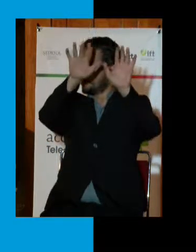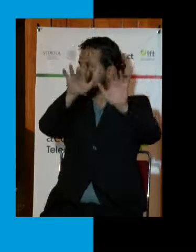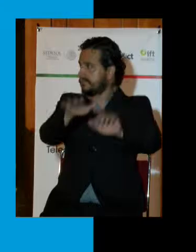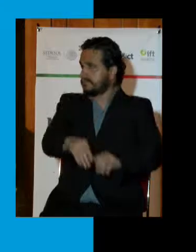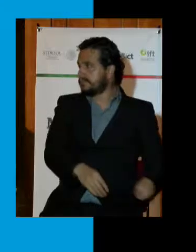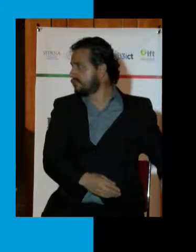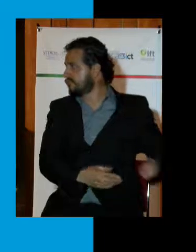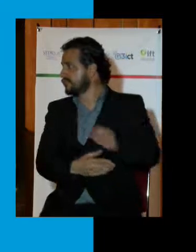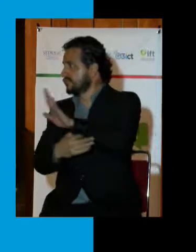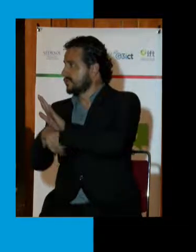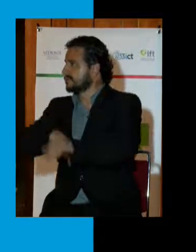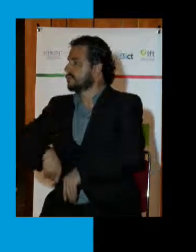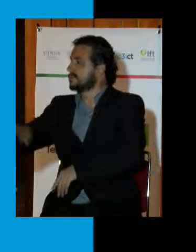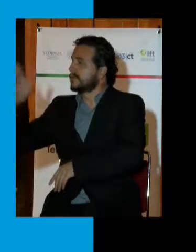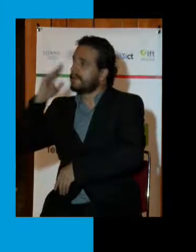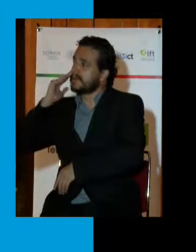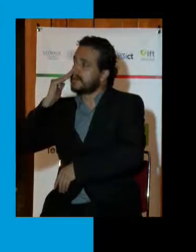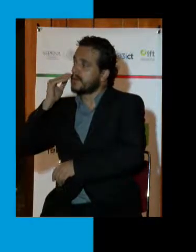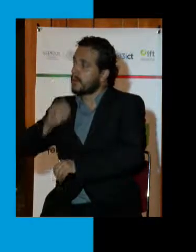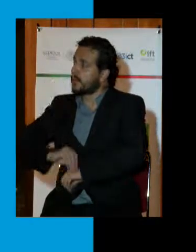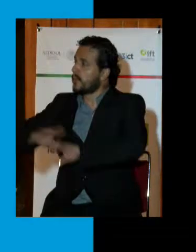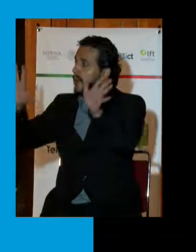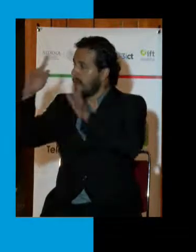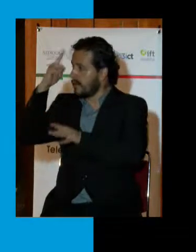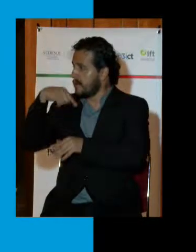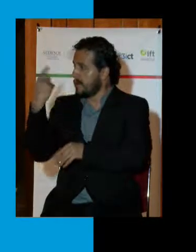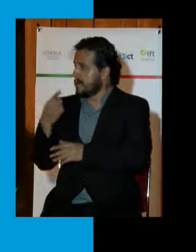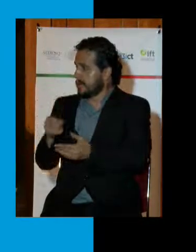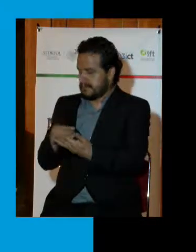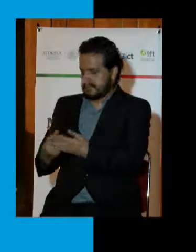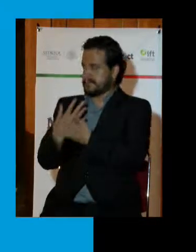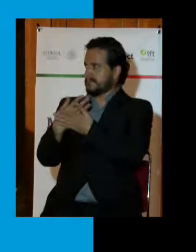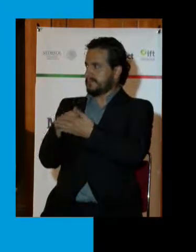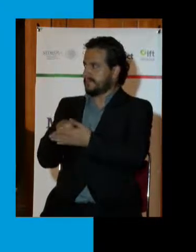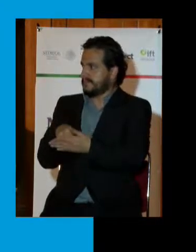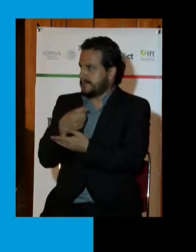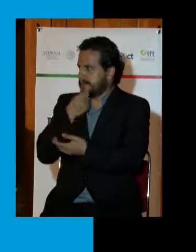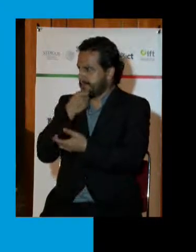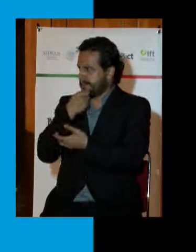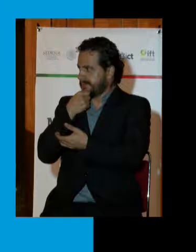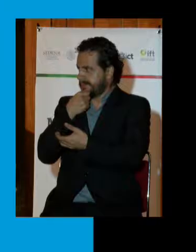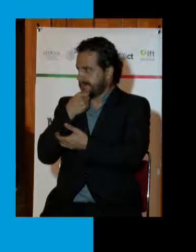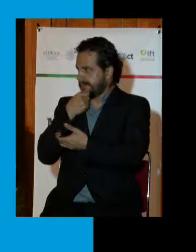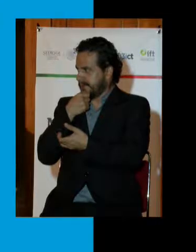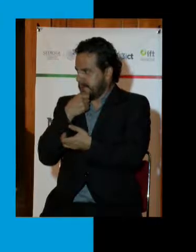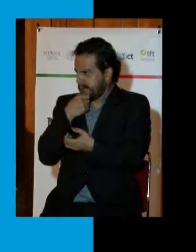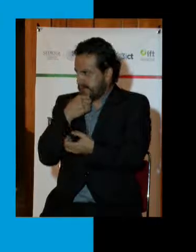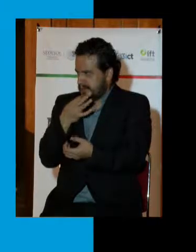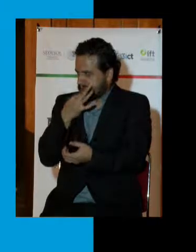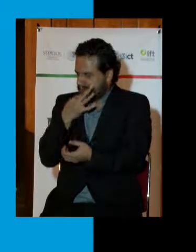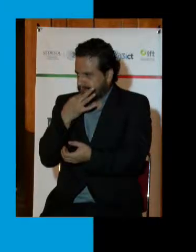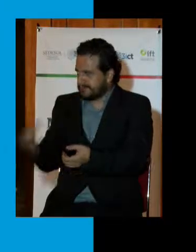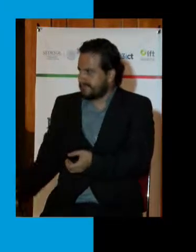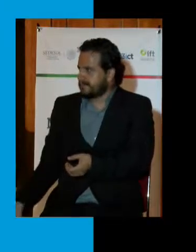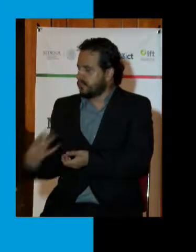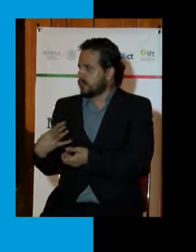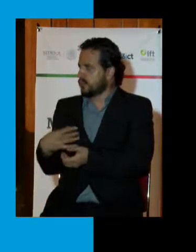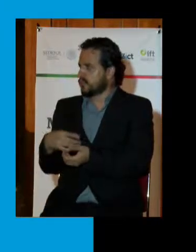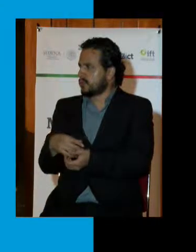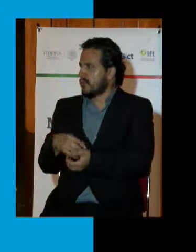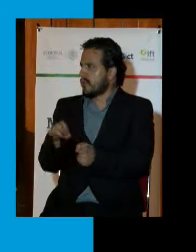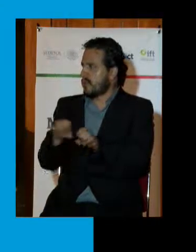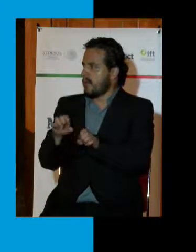faltó traducirlo, tengo que admitirlo. Espero que ya tengan pronto un traductor automático para poderlo hacer, pero hacia allá vamos.